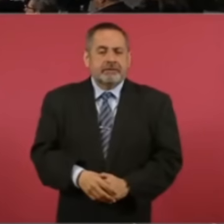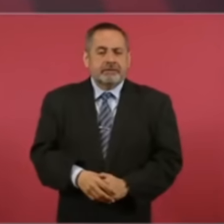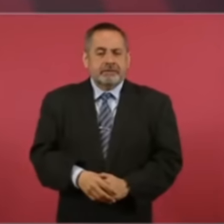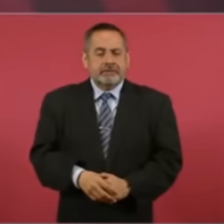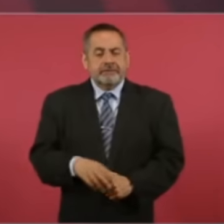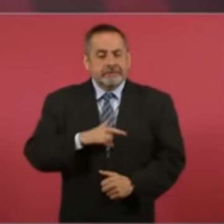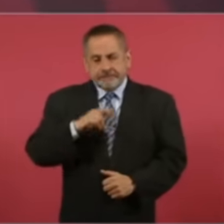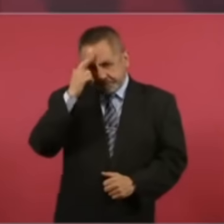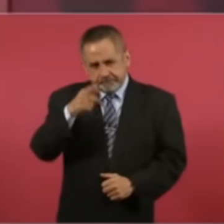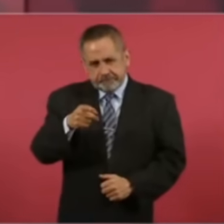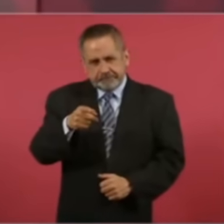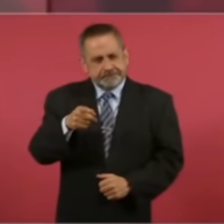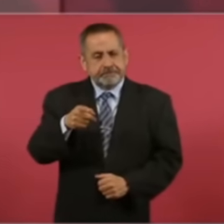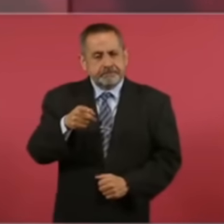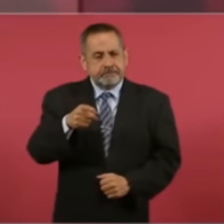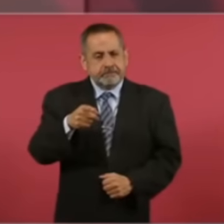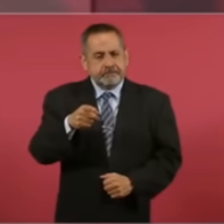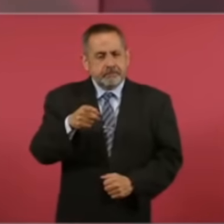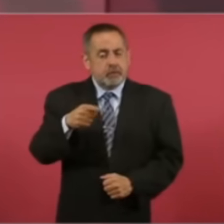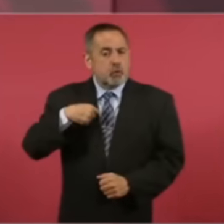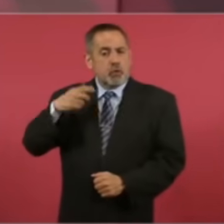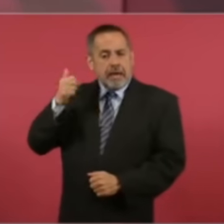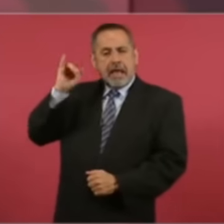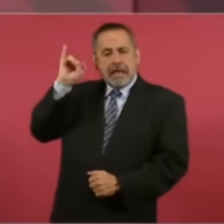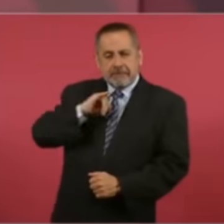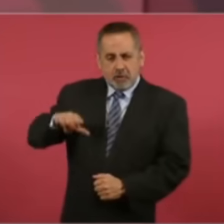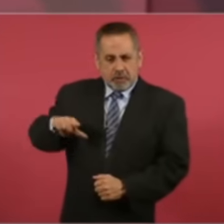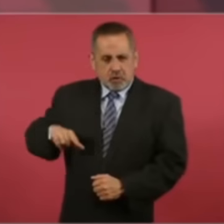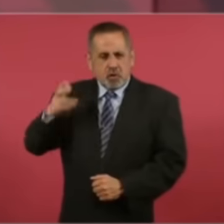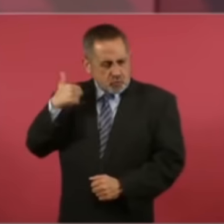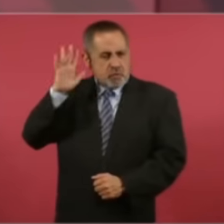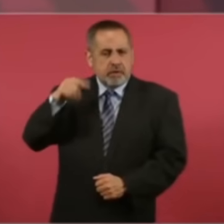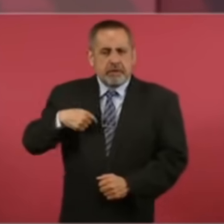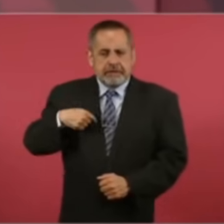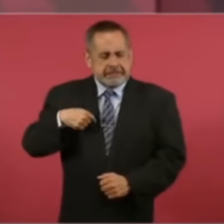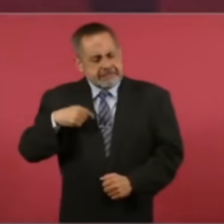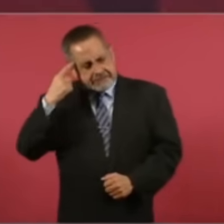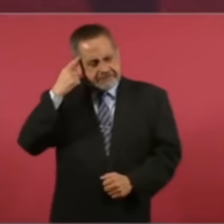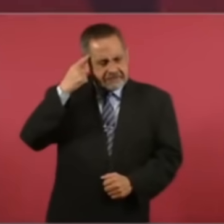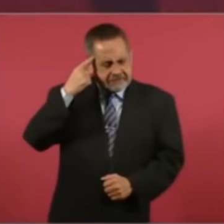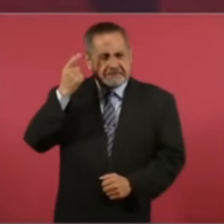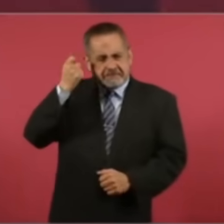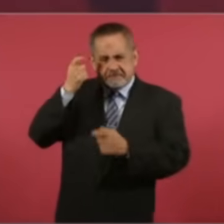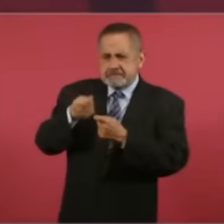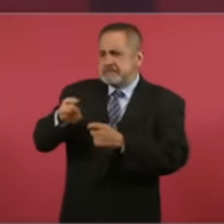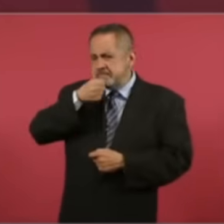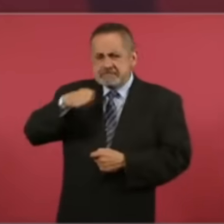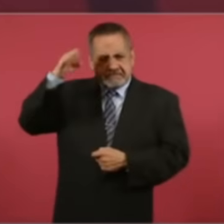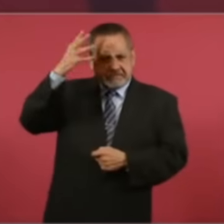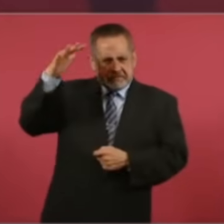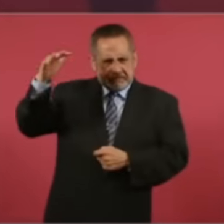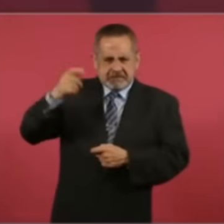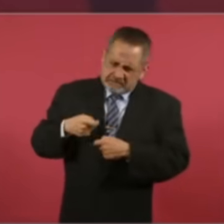Recuerdo que cuando era jefe de gobierno y decidimos entregar la pensión a los adultos mayores aquí en la